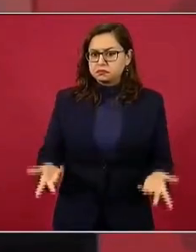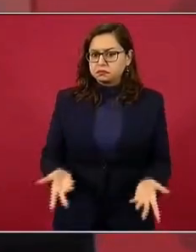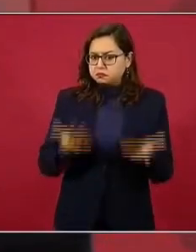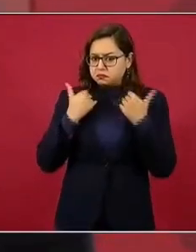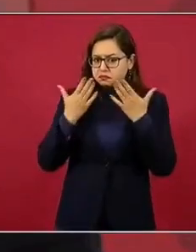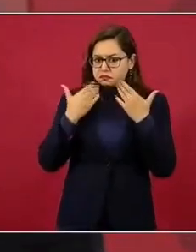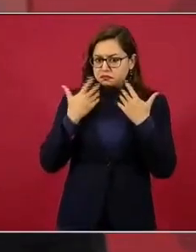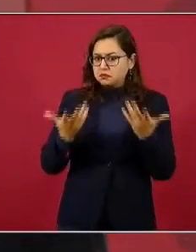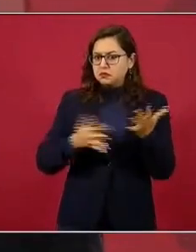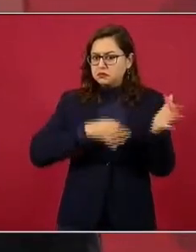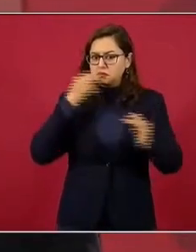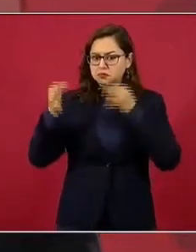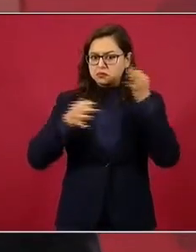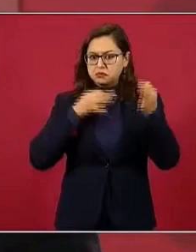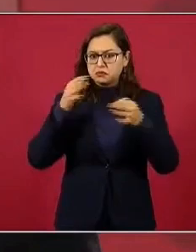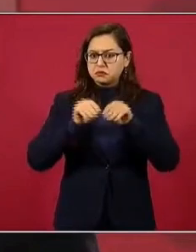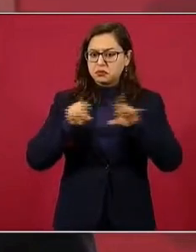si no hay propaganda,